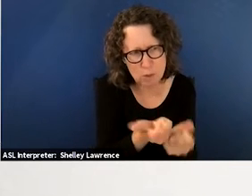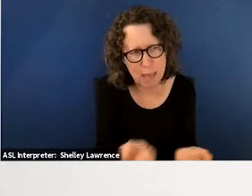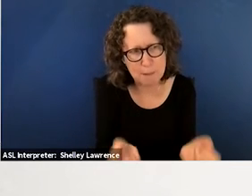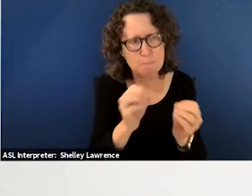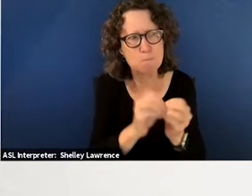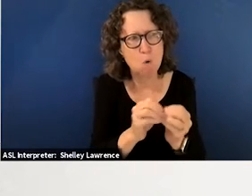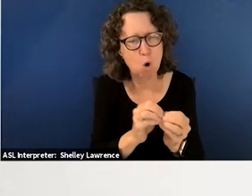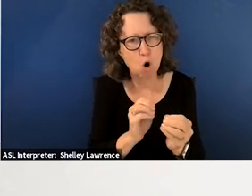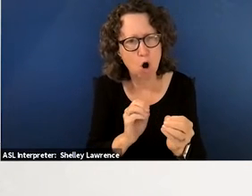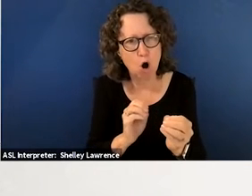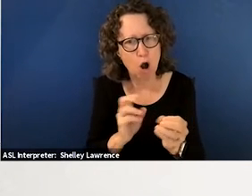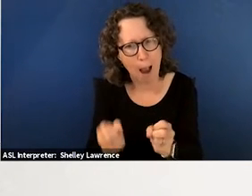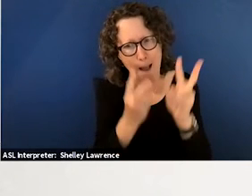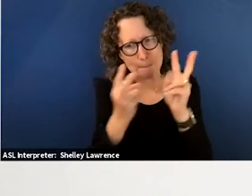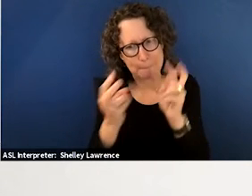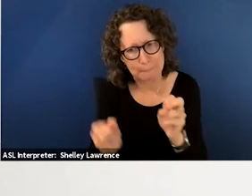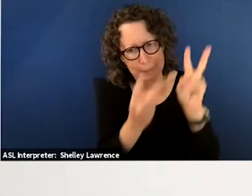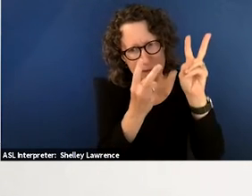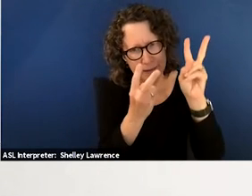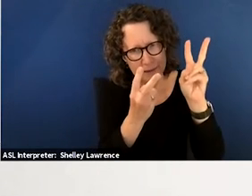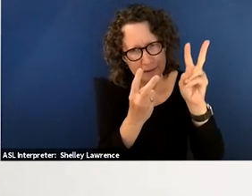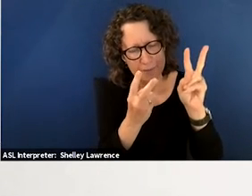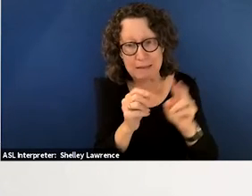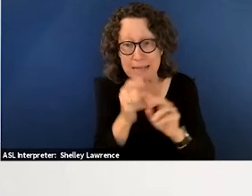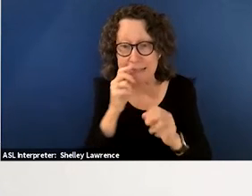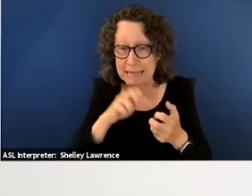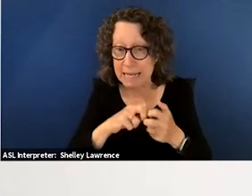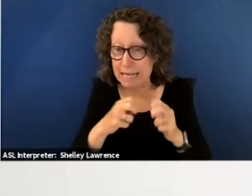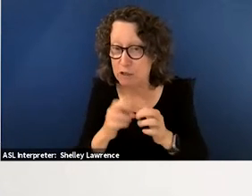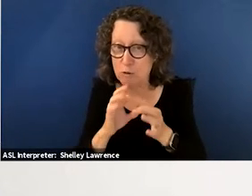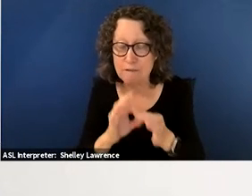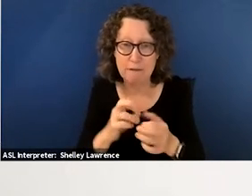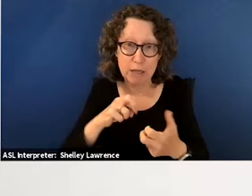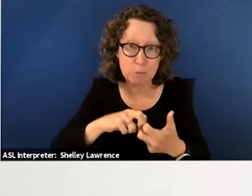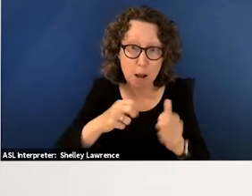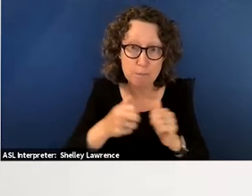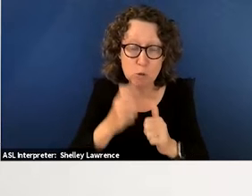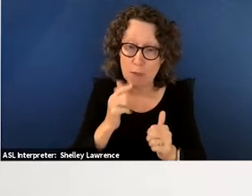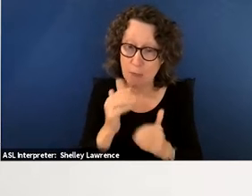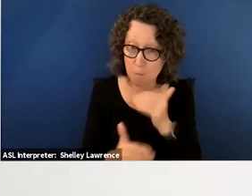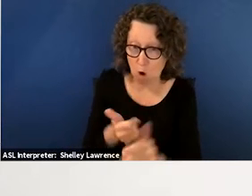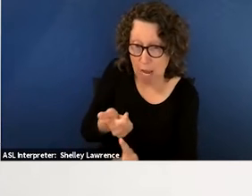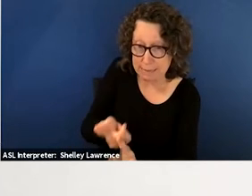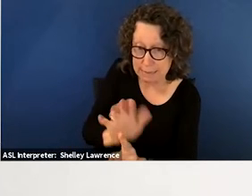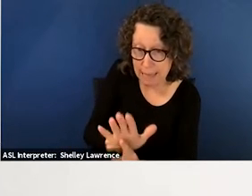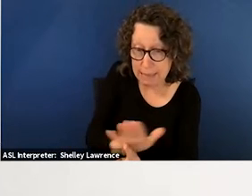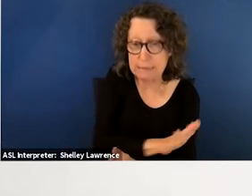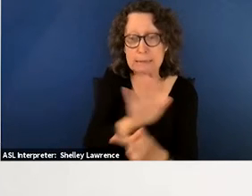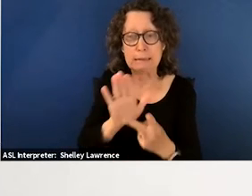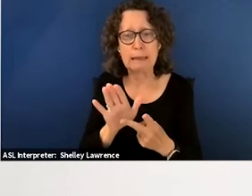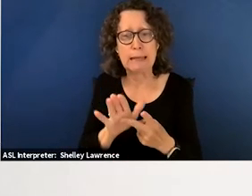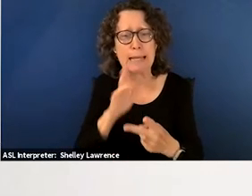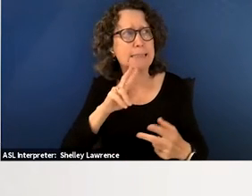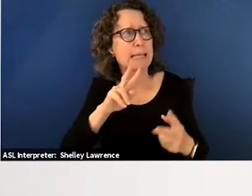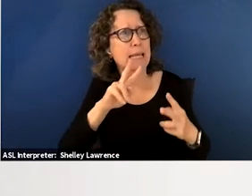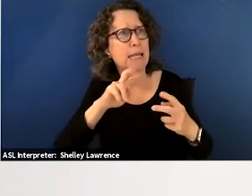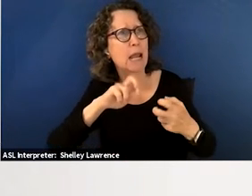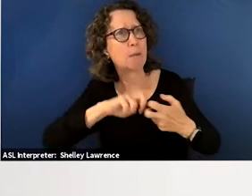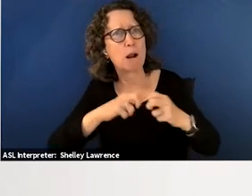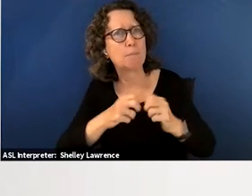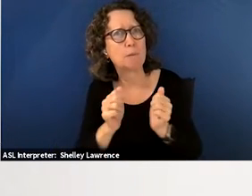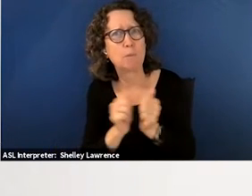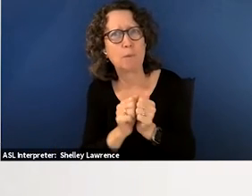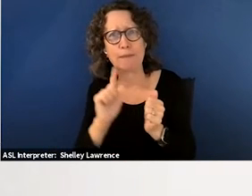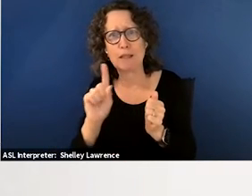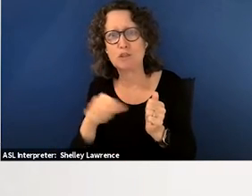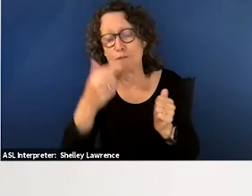para obtener más de estas comprobantes de verificación? Puede ser que tengan dificultad con el proceso o tal vez es